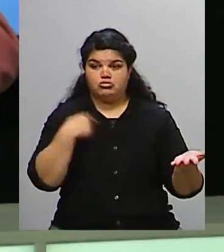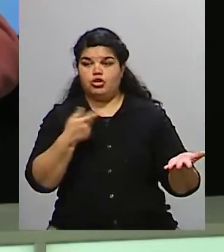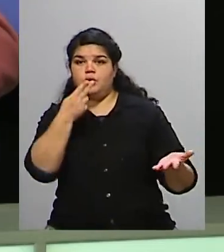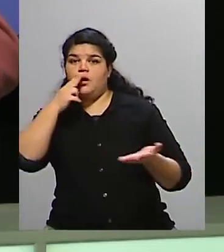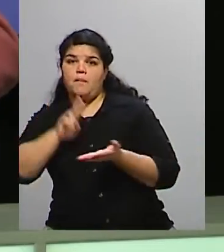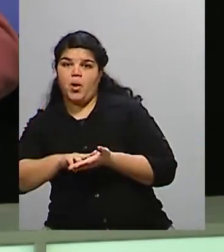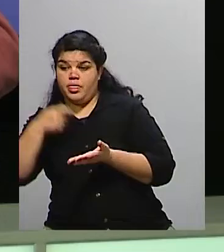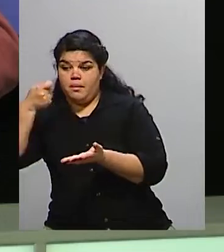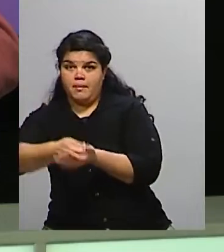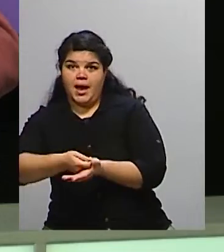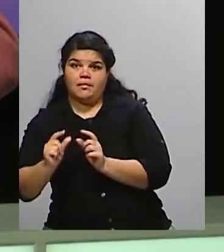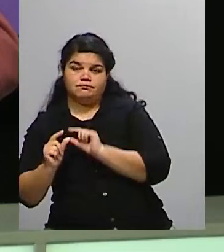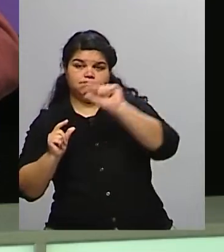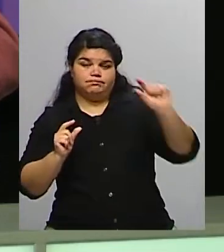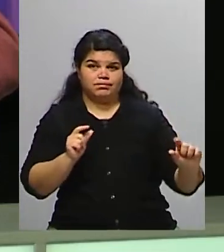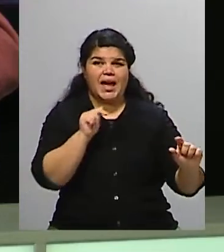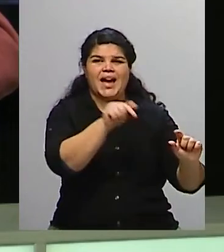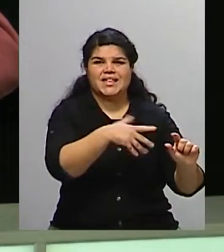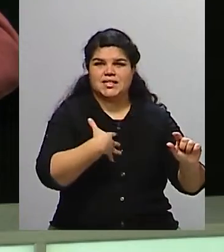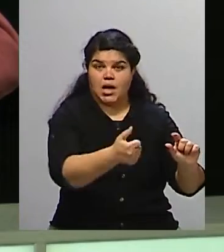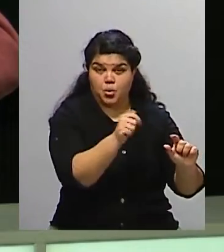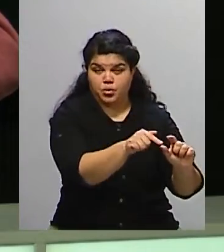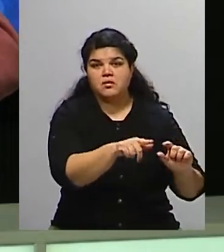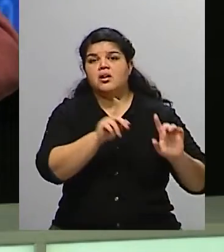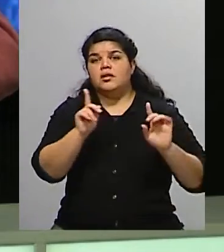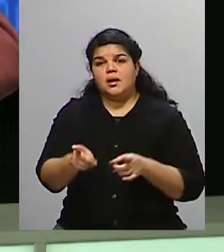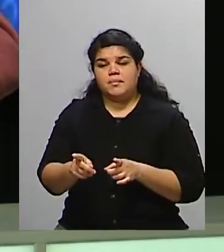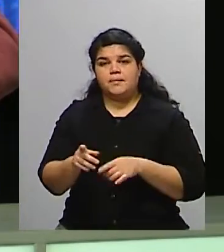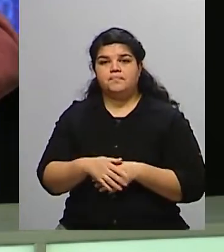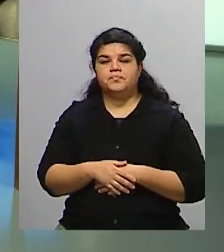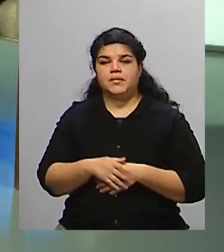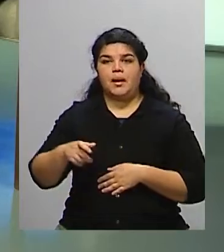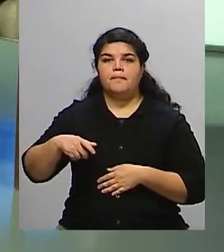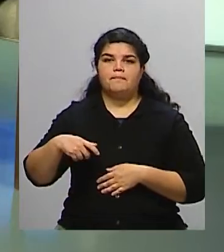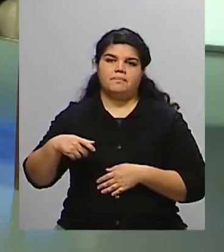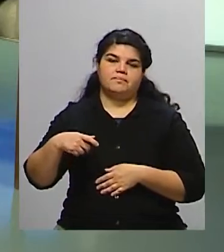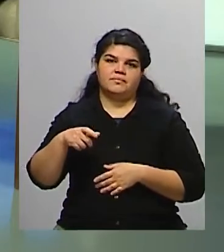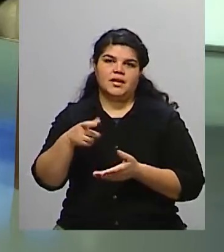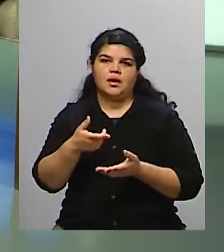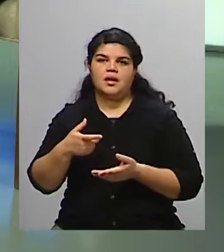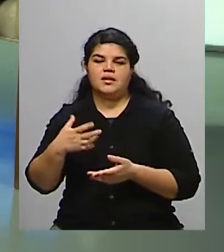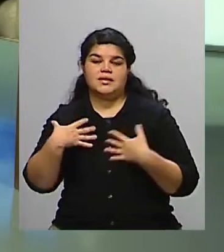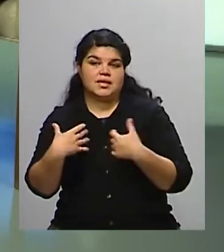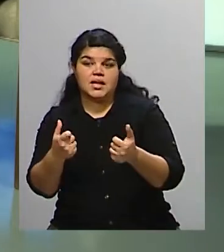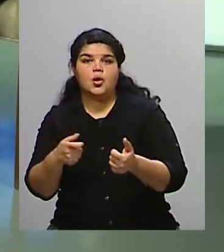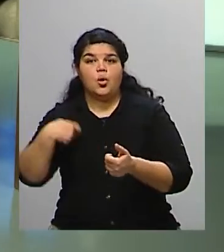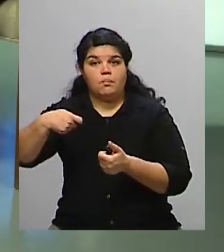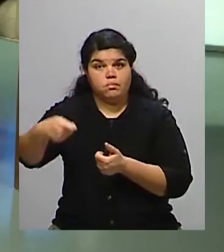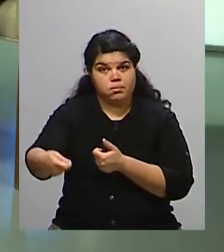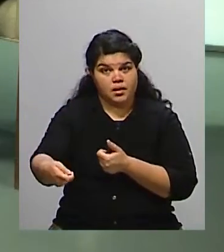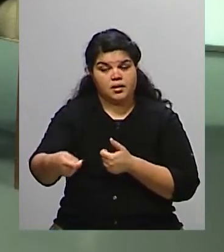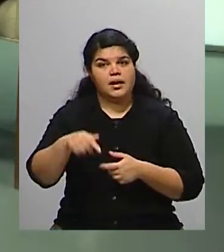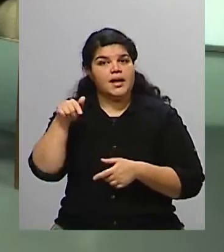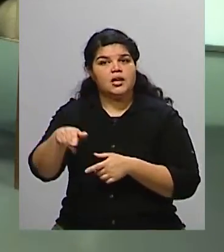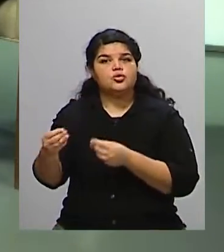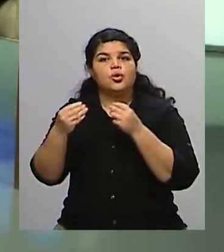sea una empresa prepaga, una empresa de medicina prepaga, que uno también, en realidad lo que hacemos es constituir un fondo entre un grupo de personas